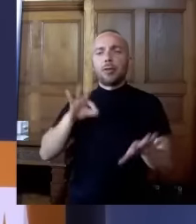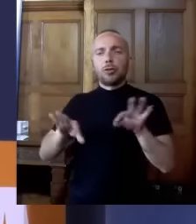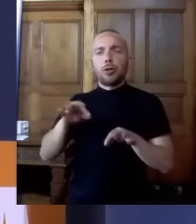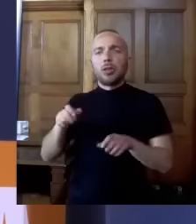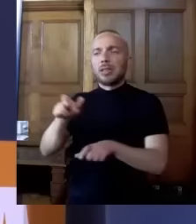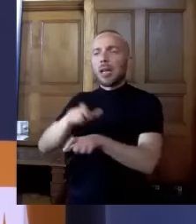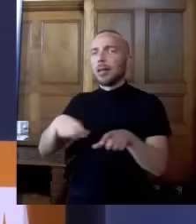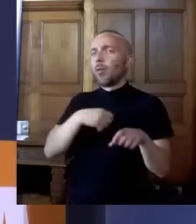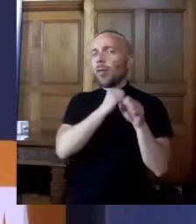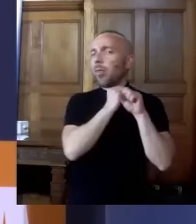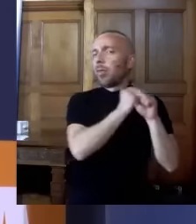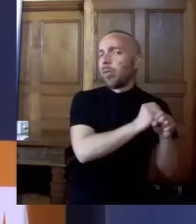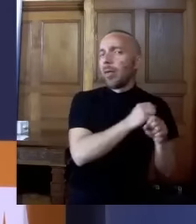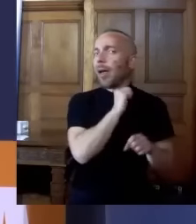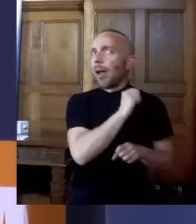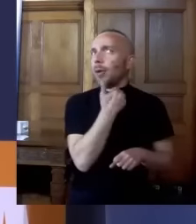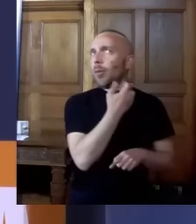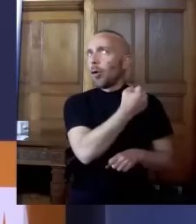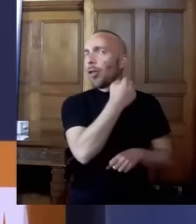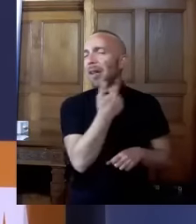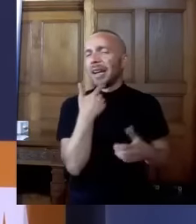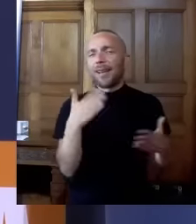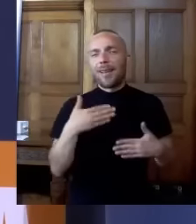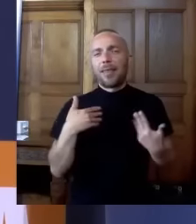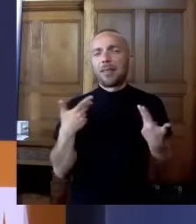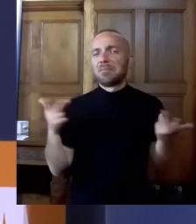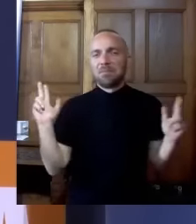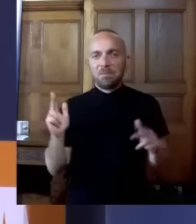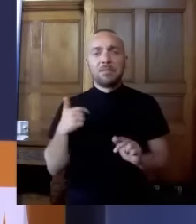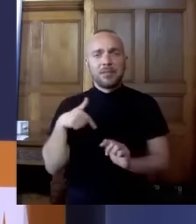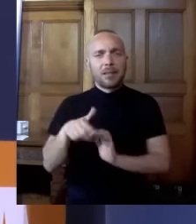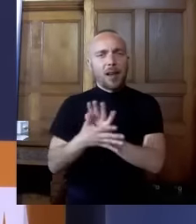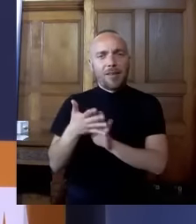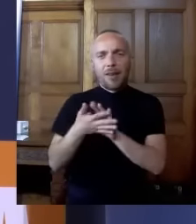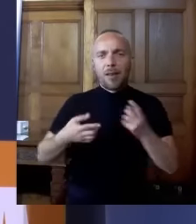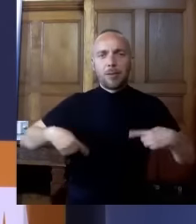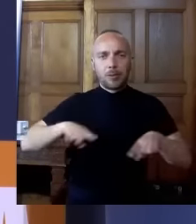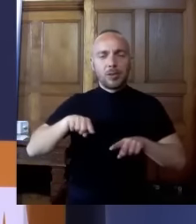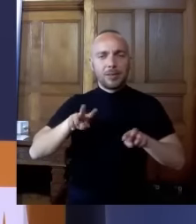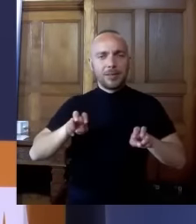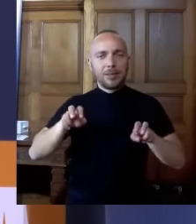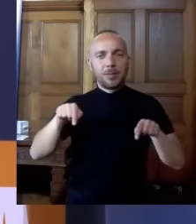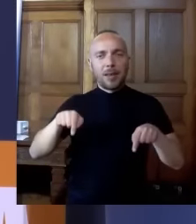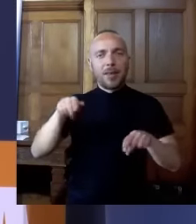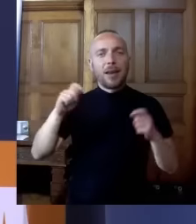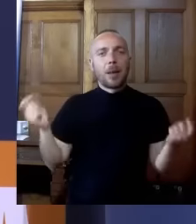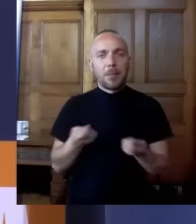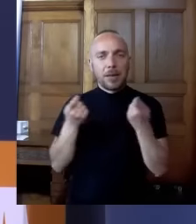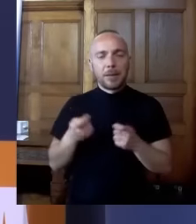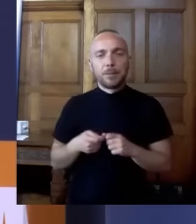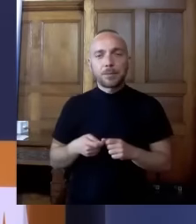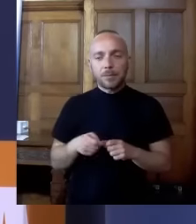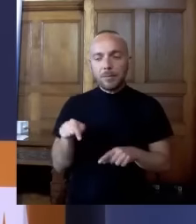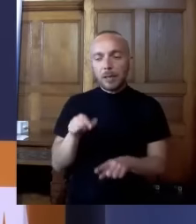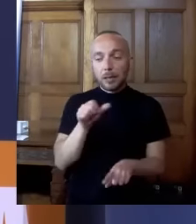deber nada a ningún poderoso y de eso estamos hablando hoy de eso va esta campaña esta semana si lo